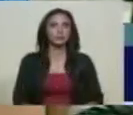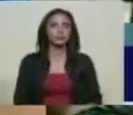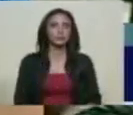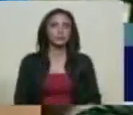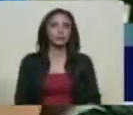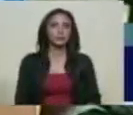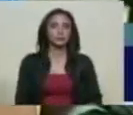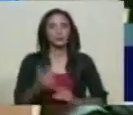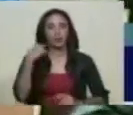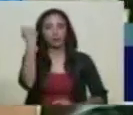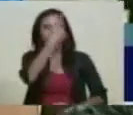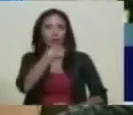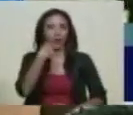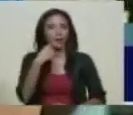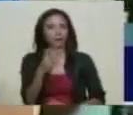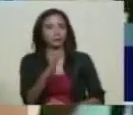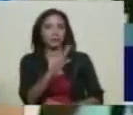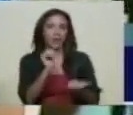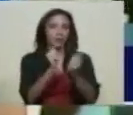Hija era deportista, ¿no?